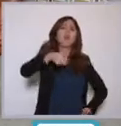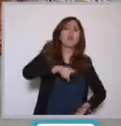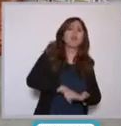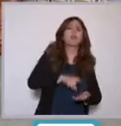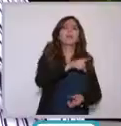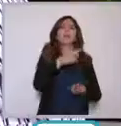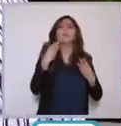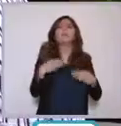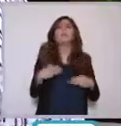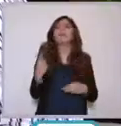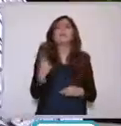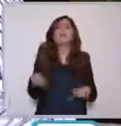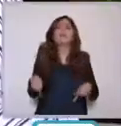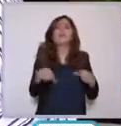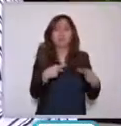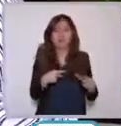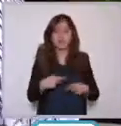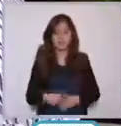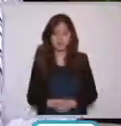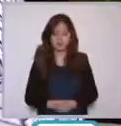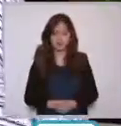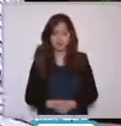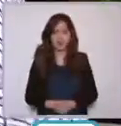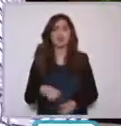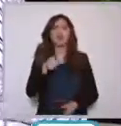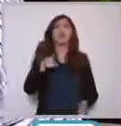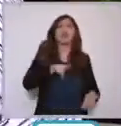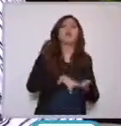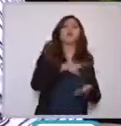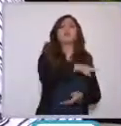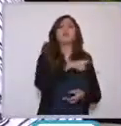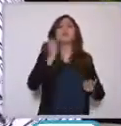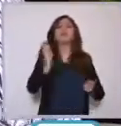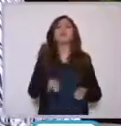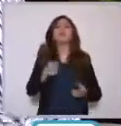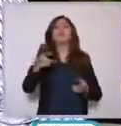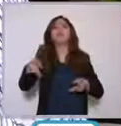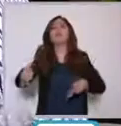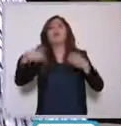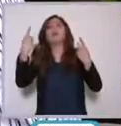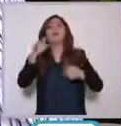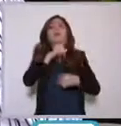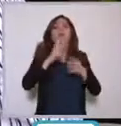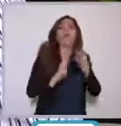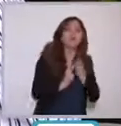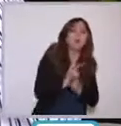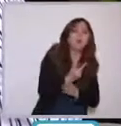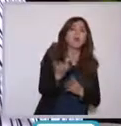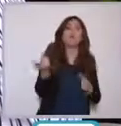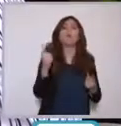mercado. Pues pueden encontrar verduras, carnes,